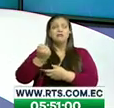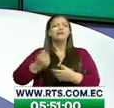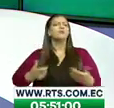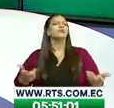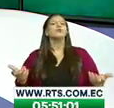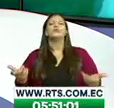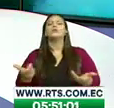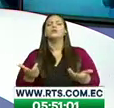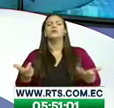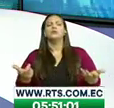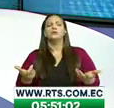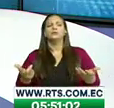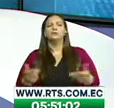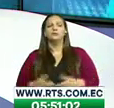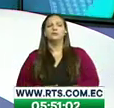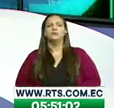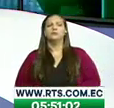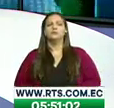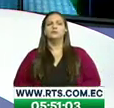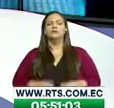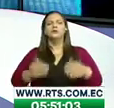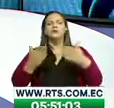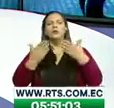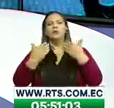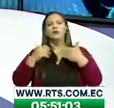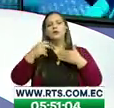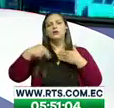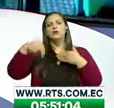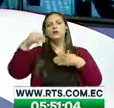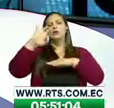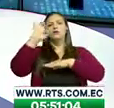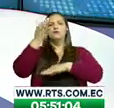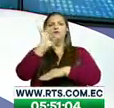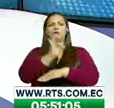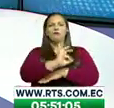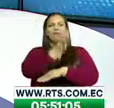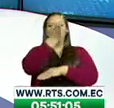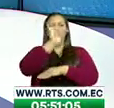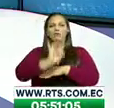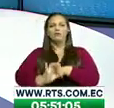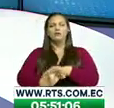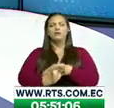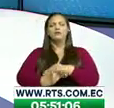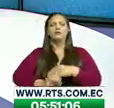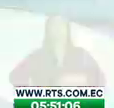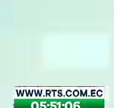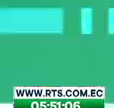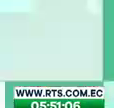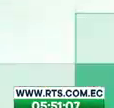ocurrido en el sector de El Fortín, al noroeste de Guayaquil.